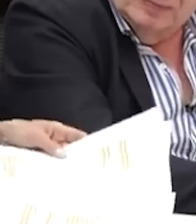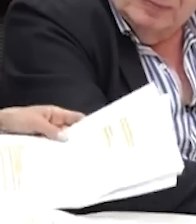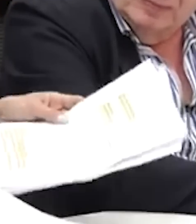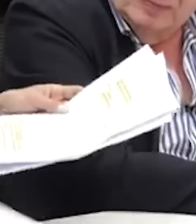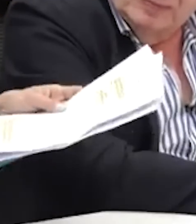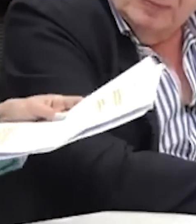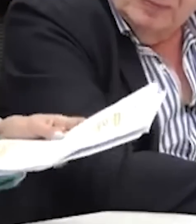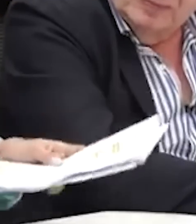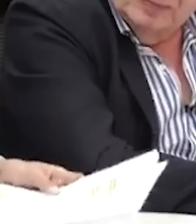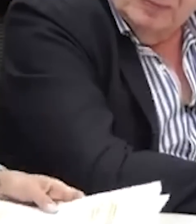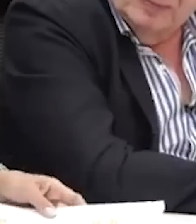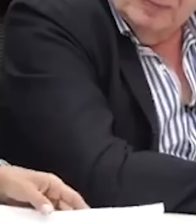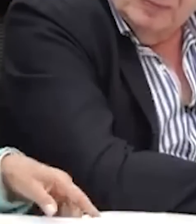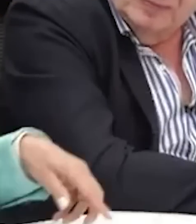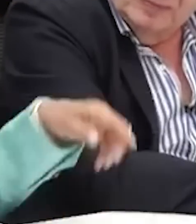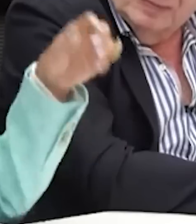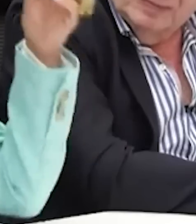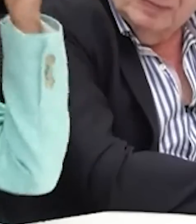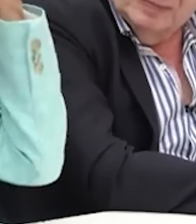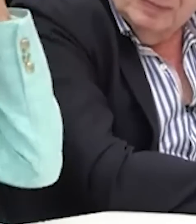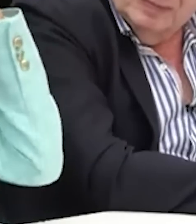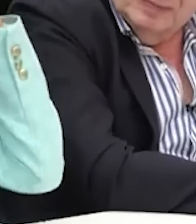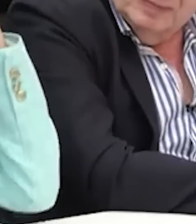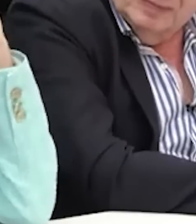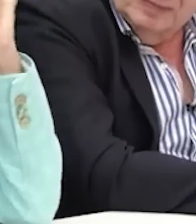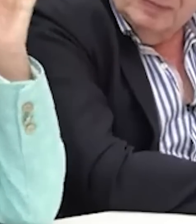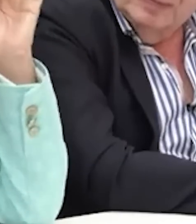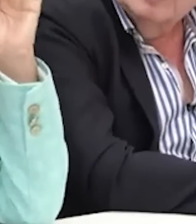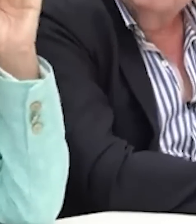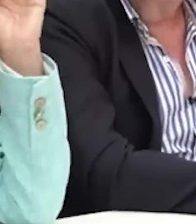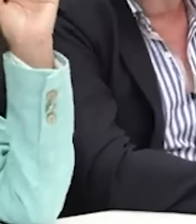video y vamos a ver en el momento, perdón, que se frisea.